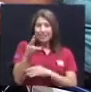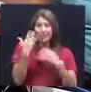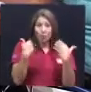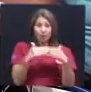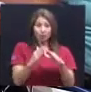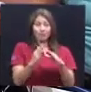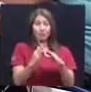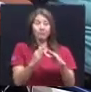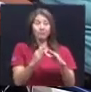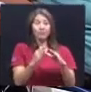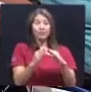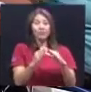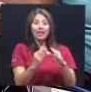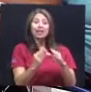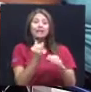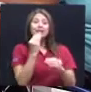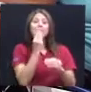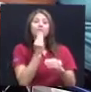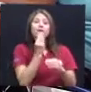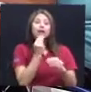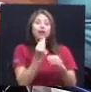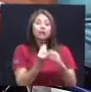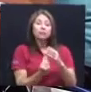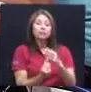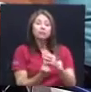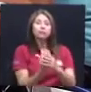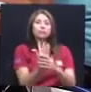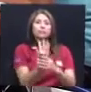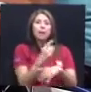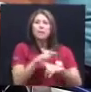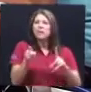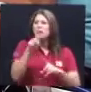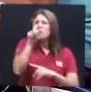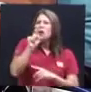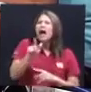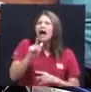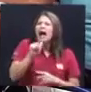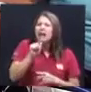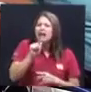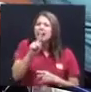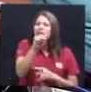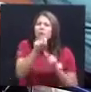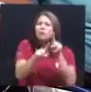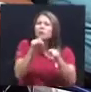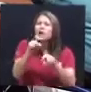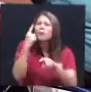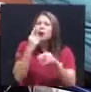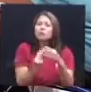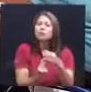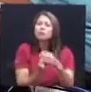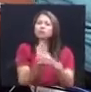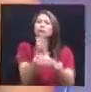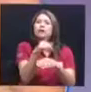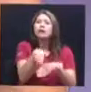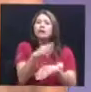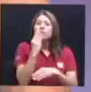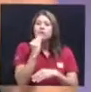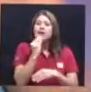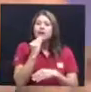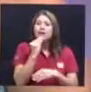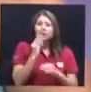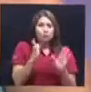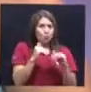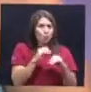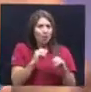Que aquí hay un tema a quién le consultaron la creación de es estado fue un resultado de